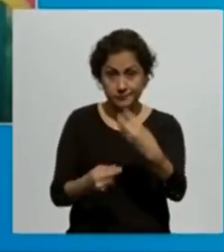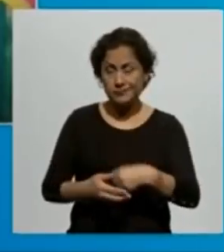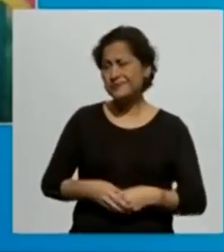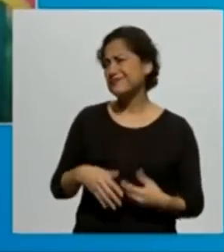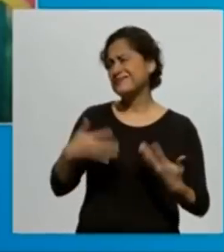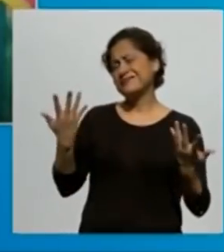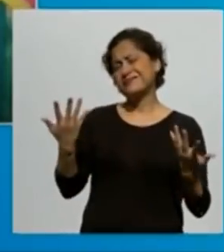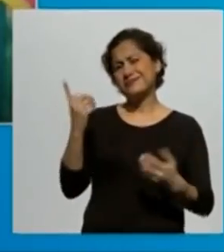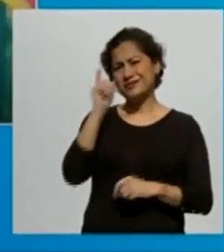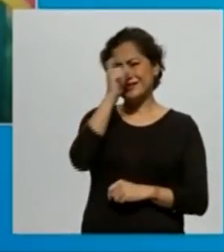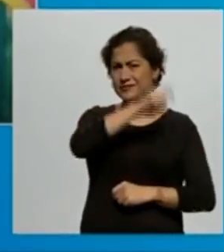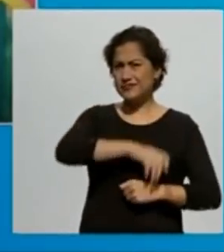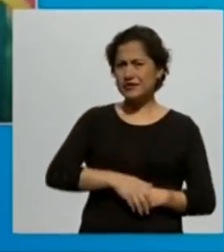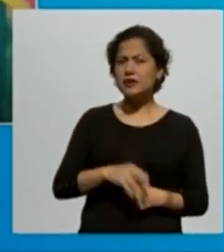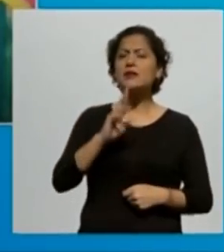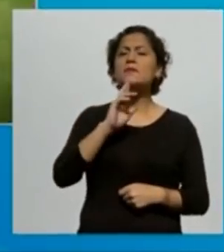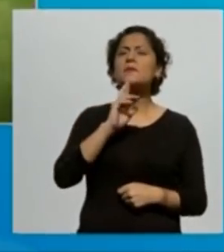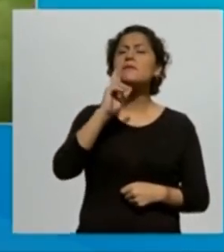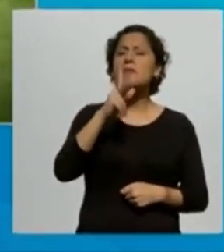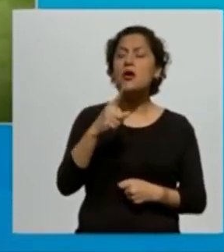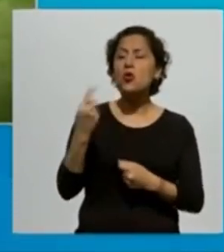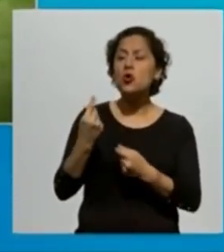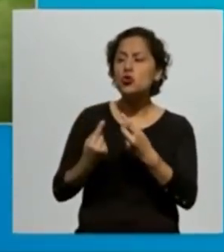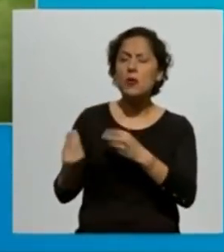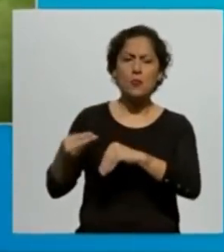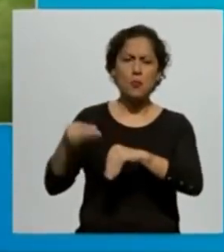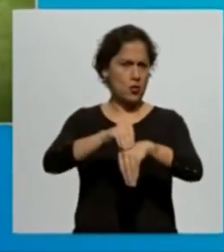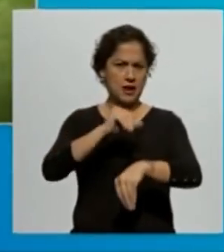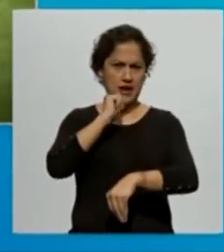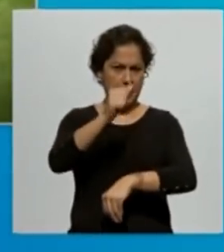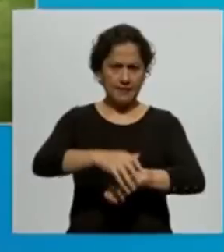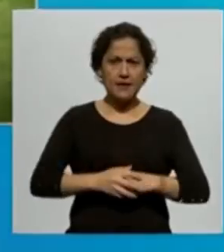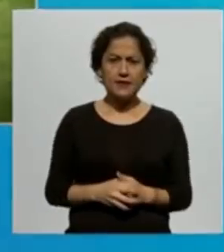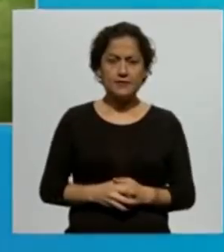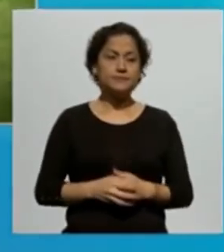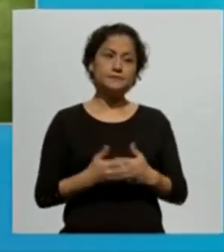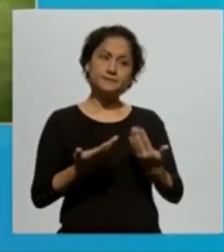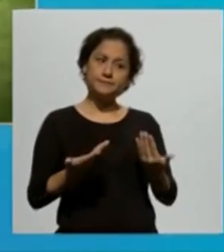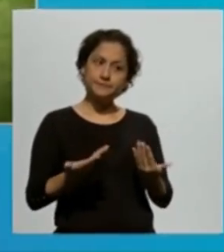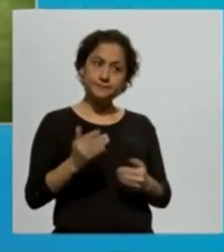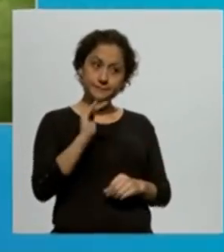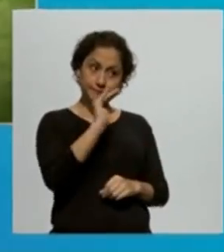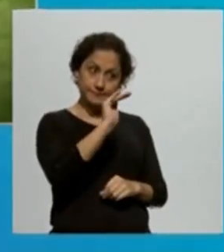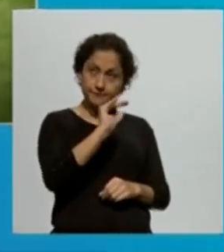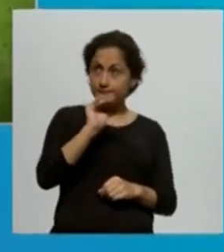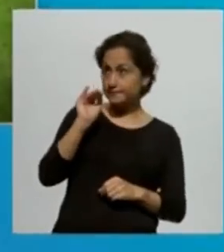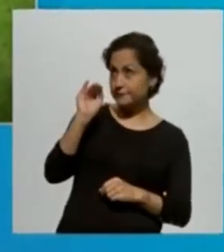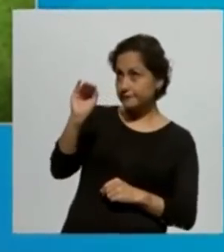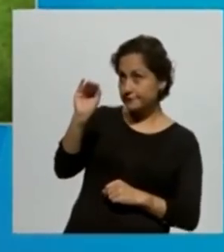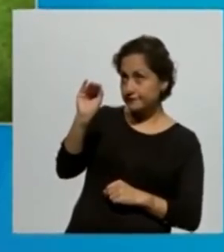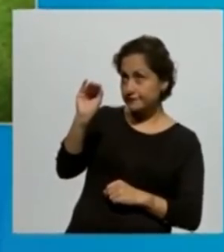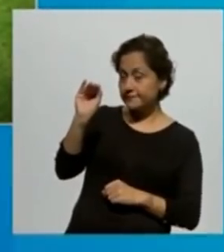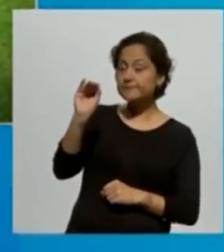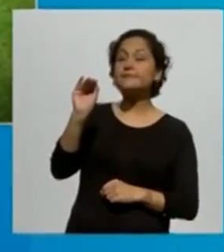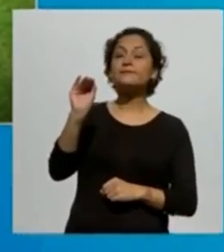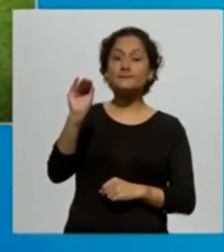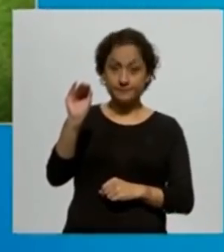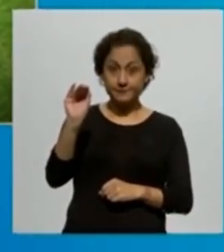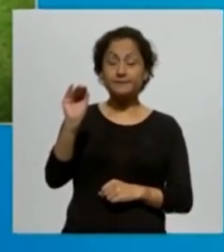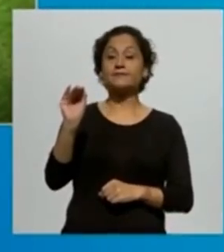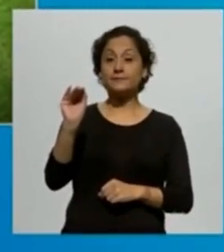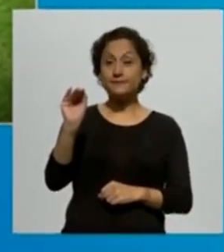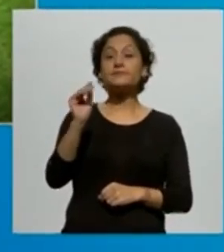¿Las podremos contar sin ponerlas? Querido caballero, hermosa princesa, debemos